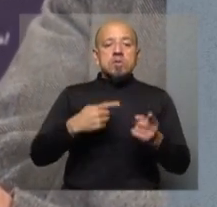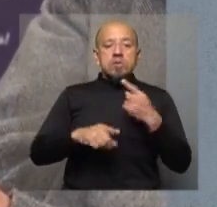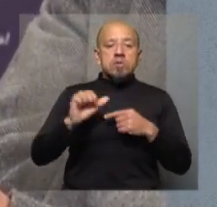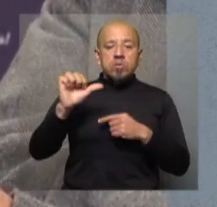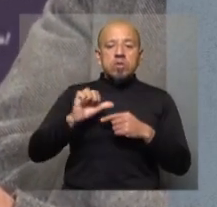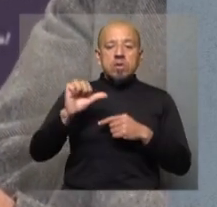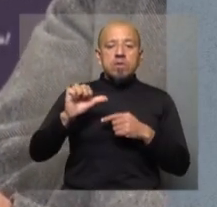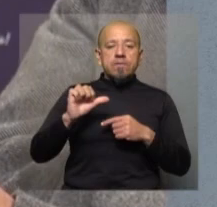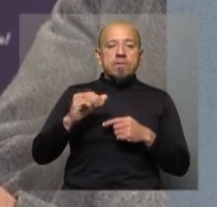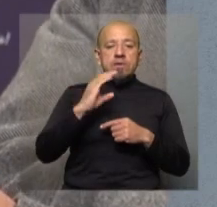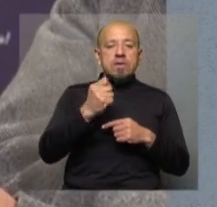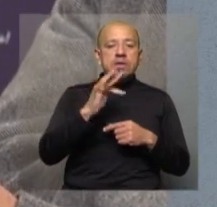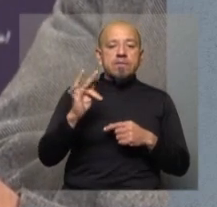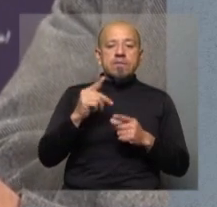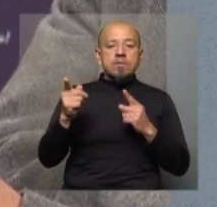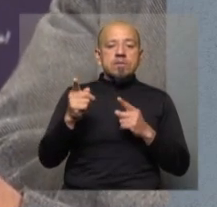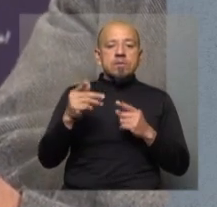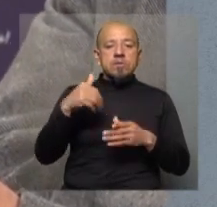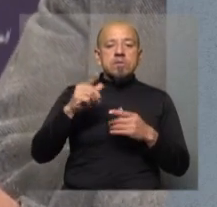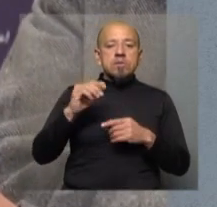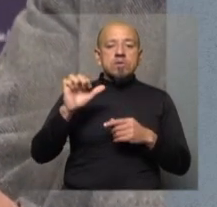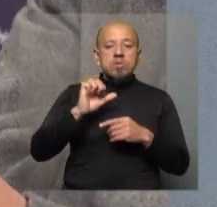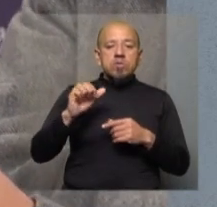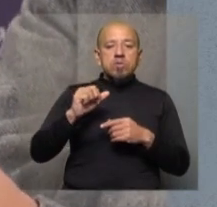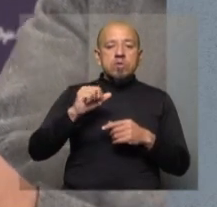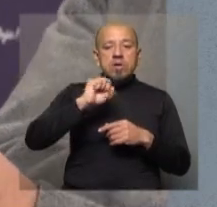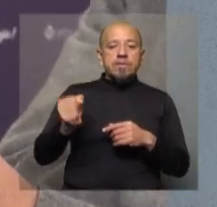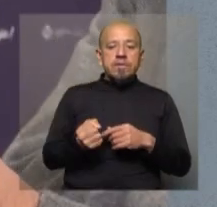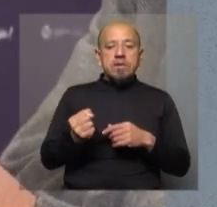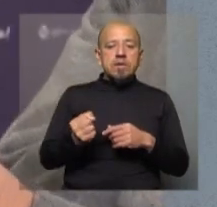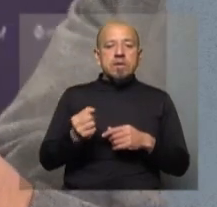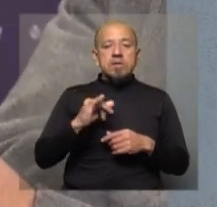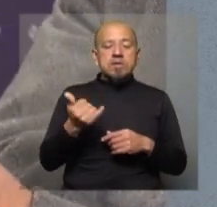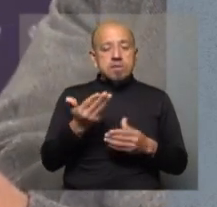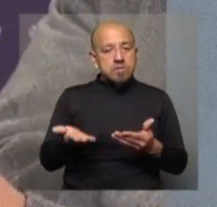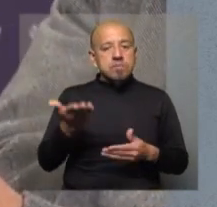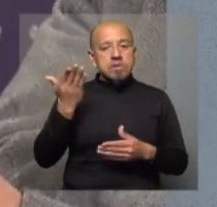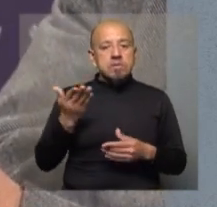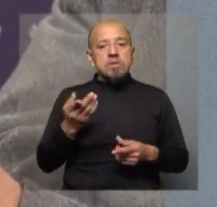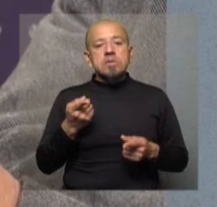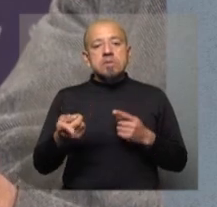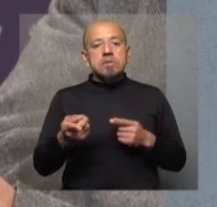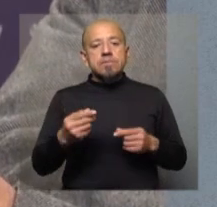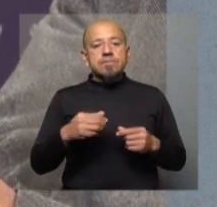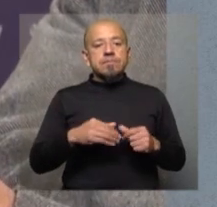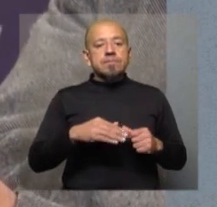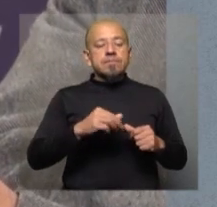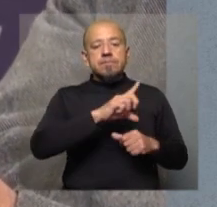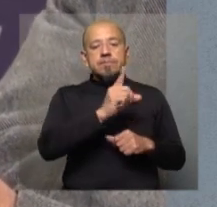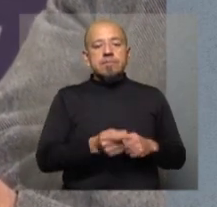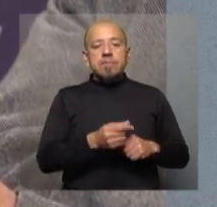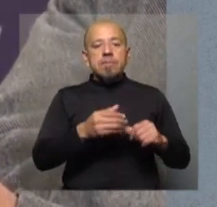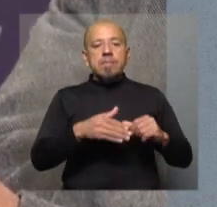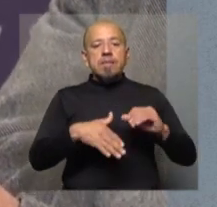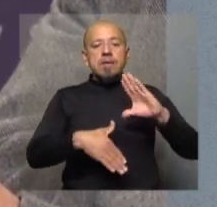Europa y la caf es decir los votos de Europa y de África son superiores a lo que puede ser la conmebol y lo que puede